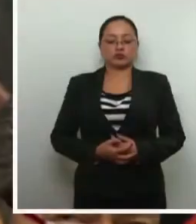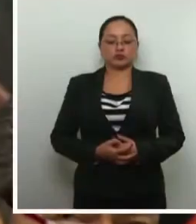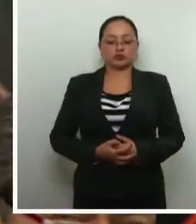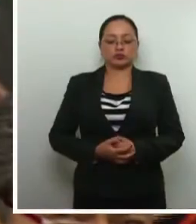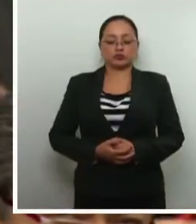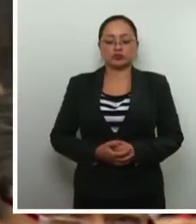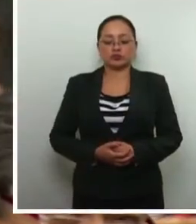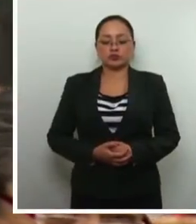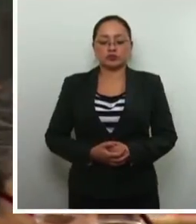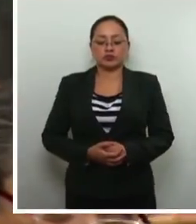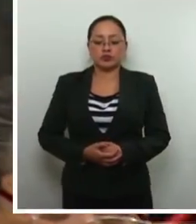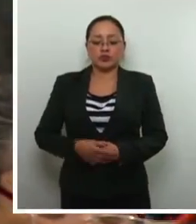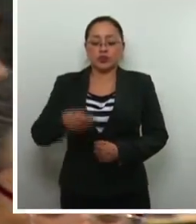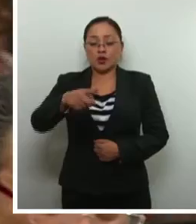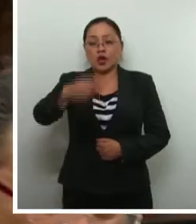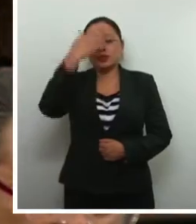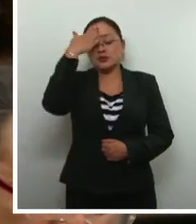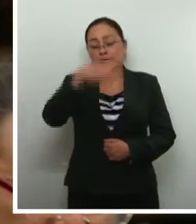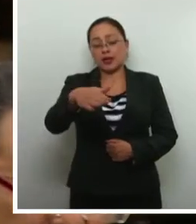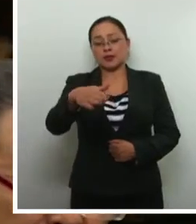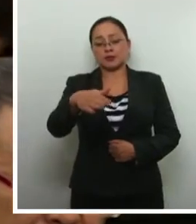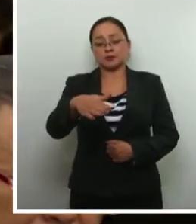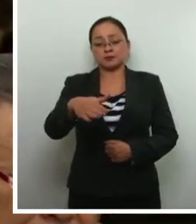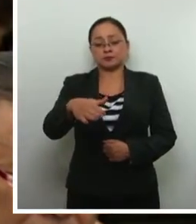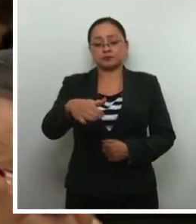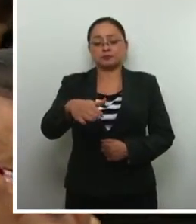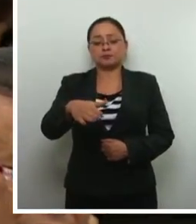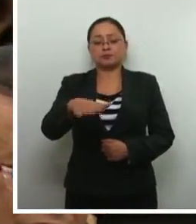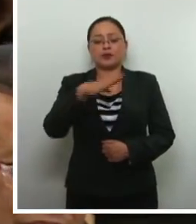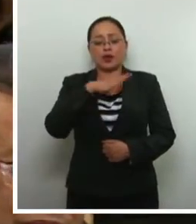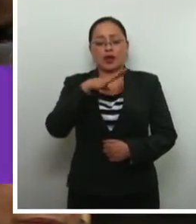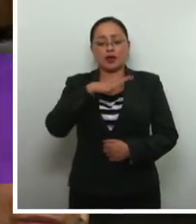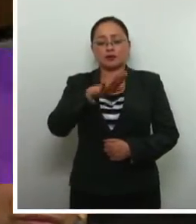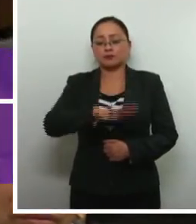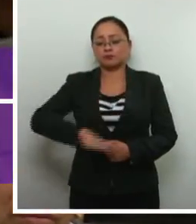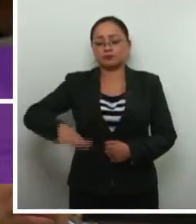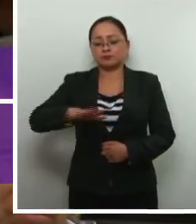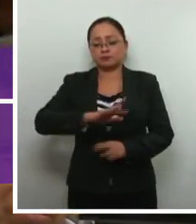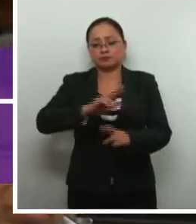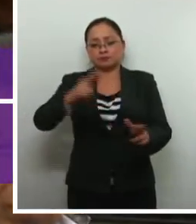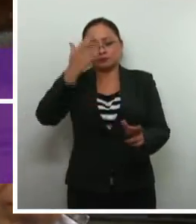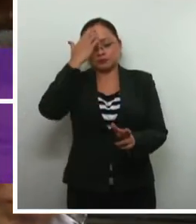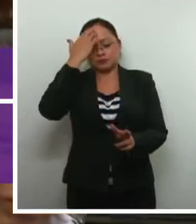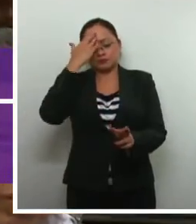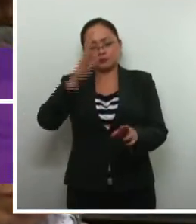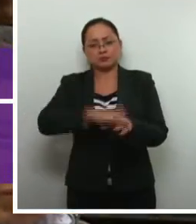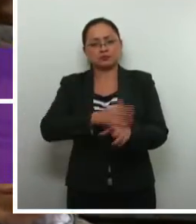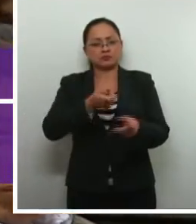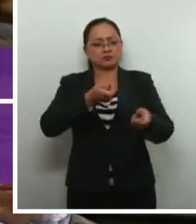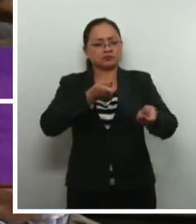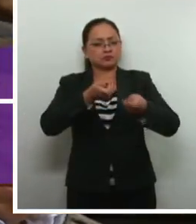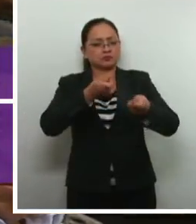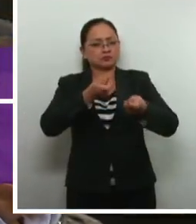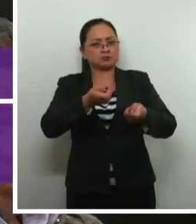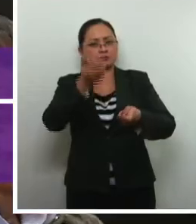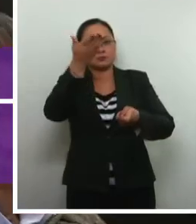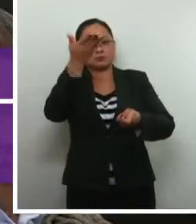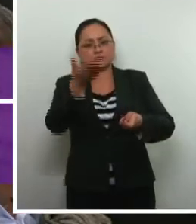usted sabe que tenemos un amplio reconocimiento por la conducción que ha hecho